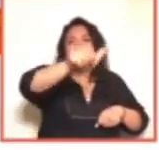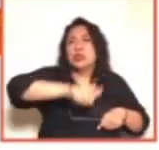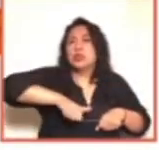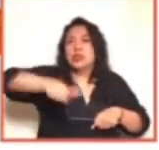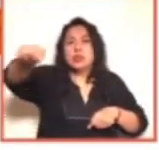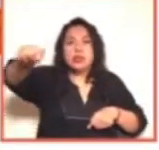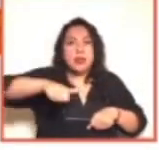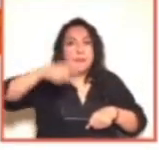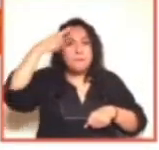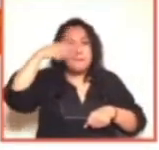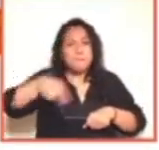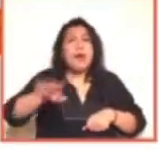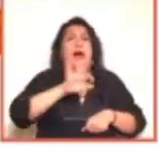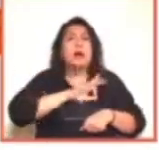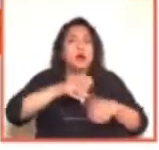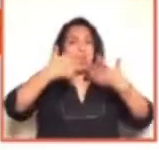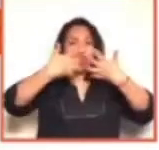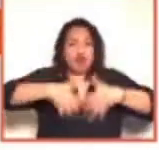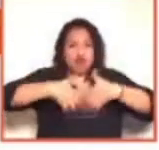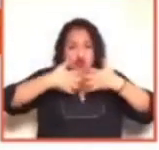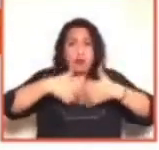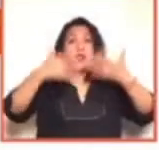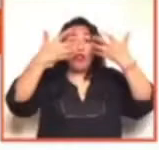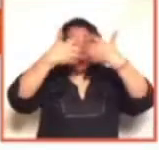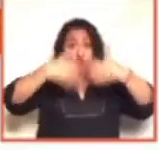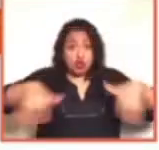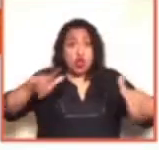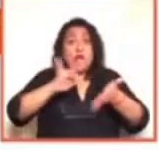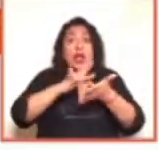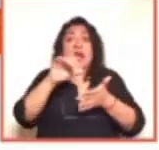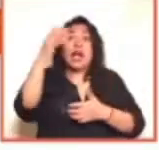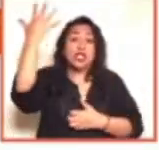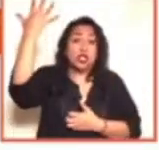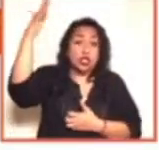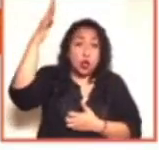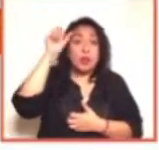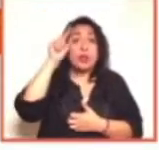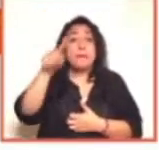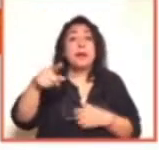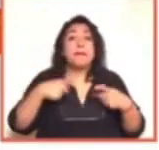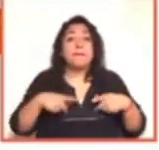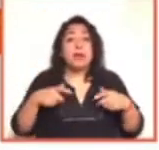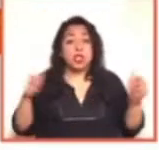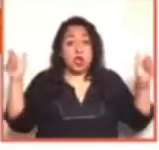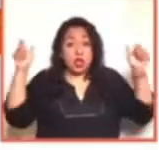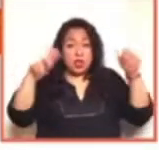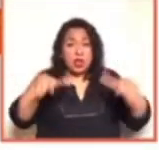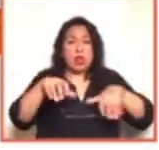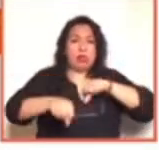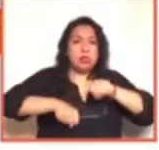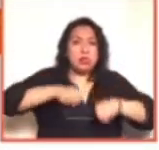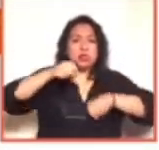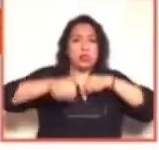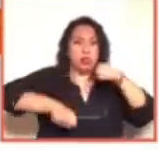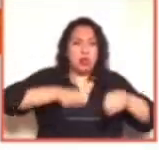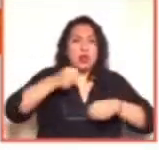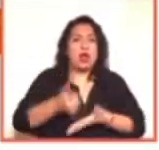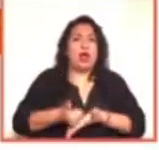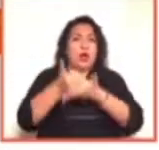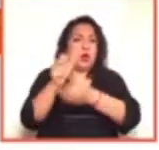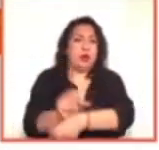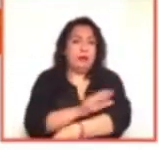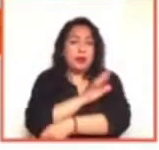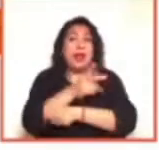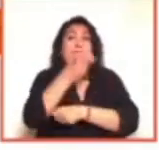al proyector. La función es posible gracias al sol y al pedaleo de los asistentes, lo que ha permitido que los habitantes de